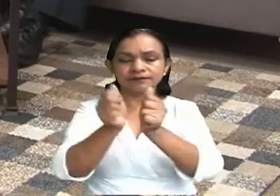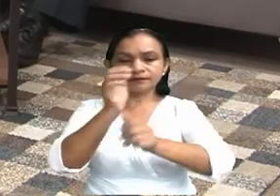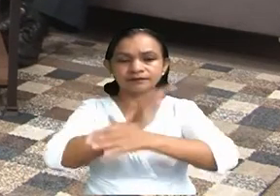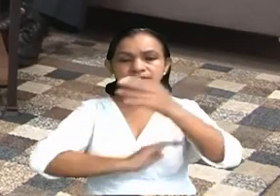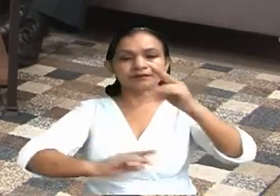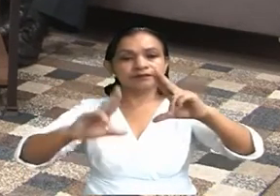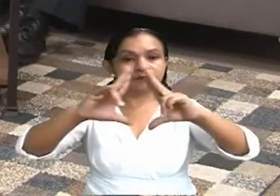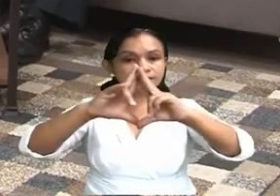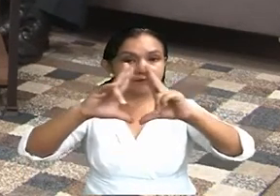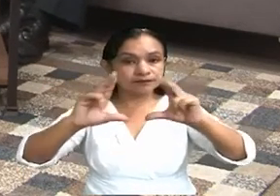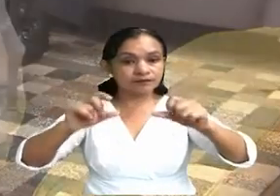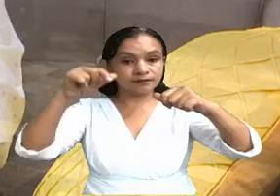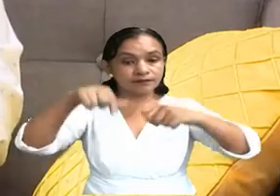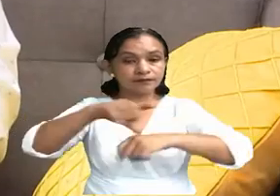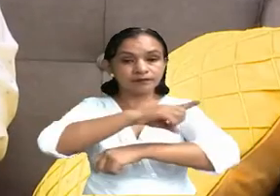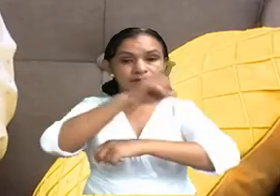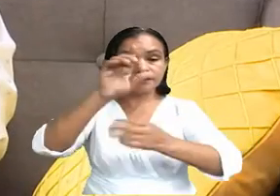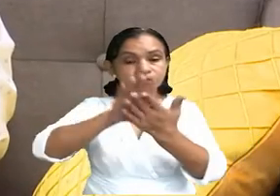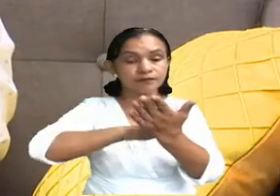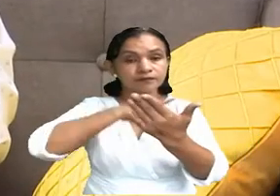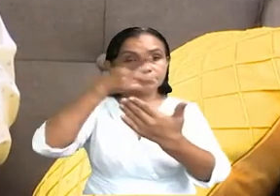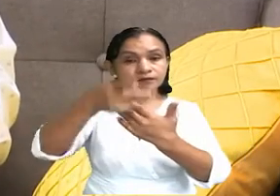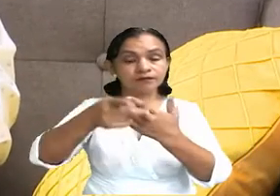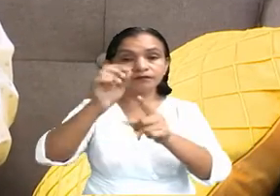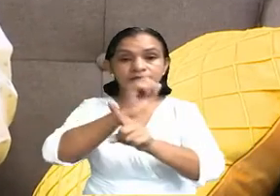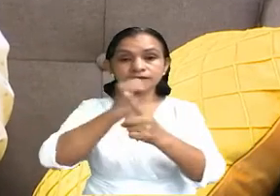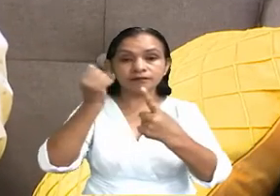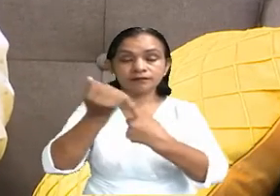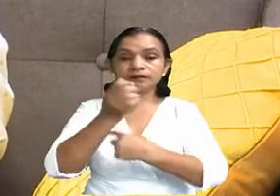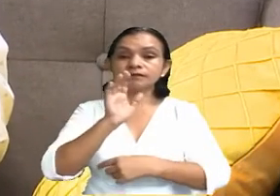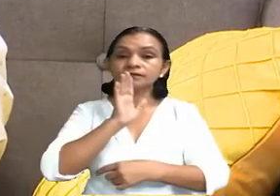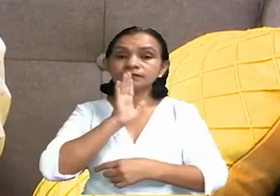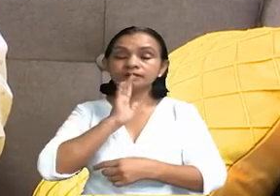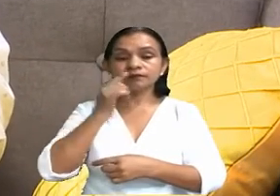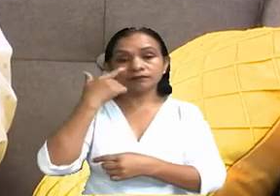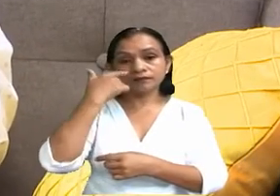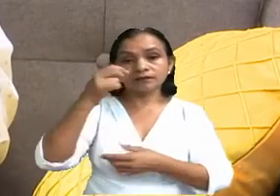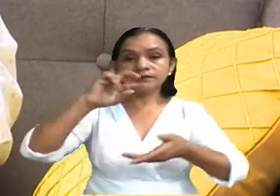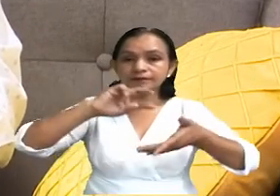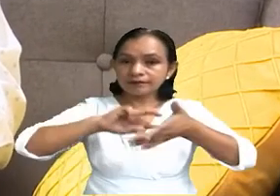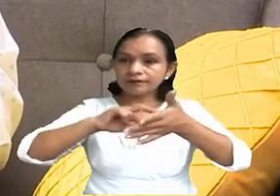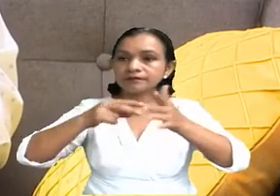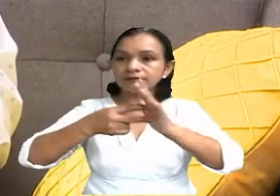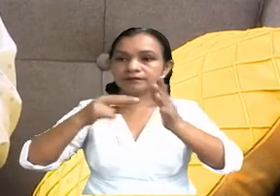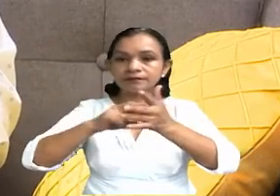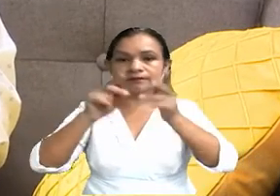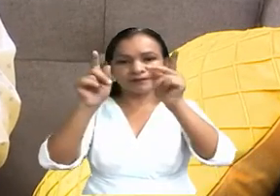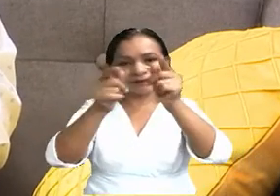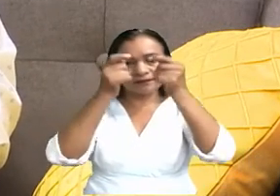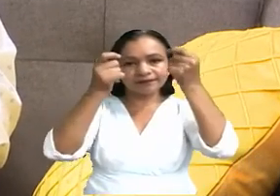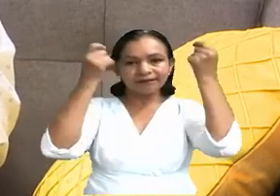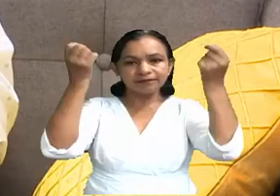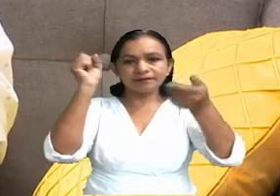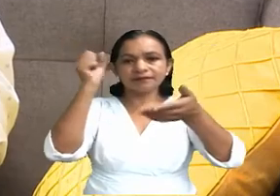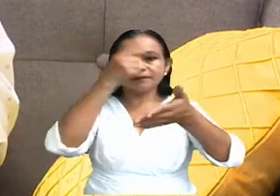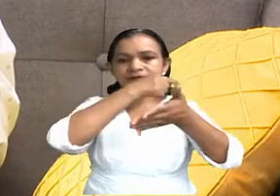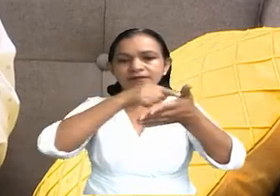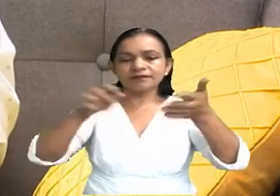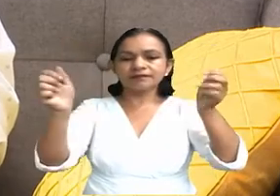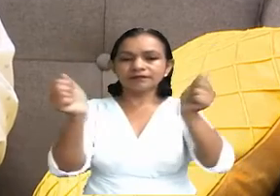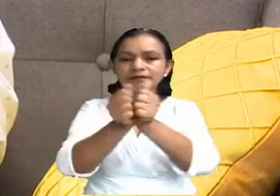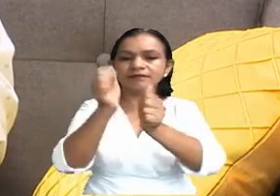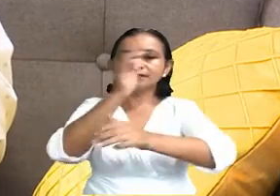nuestro país. Nosotros hoy en su programa desde el Parlamento conversamos y conocemos lo que significan los festejos por la Semana de las Personas